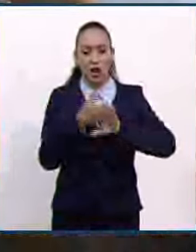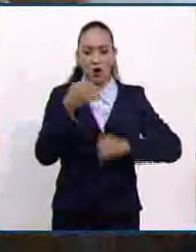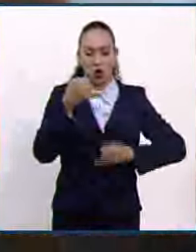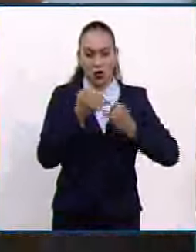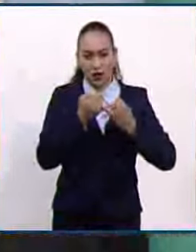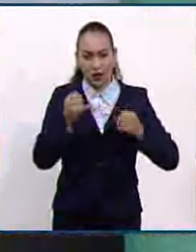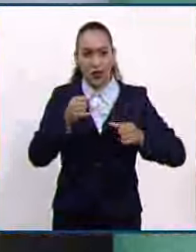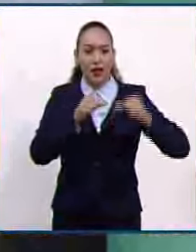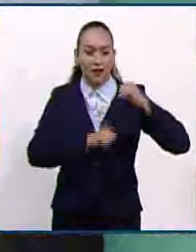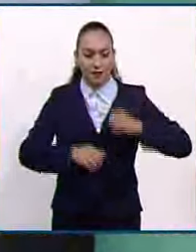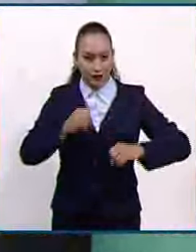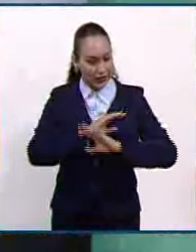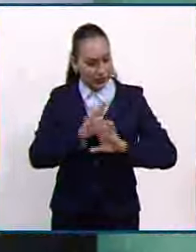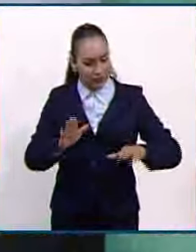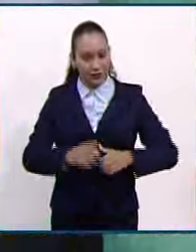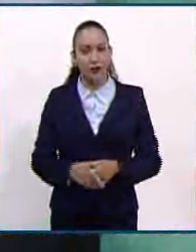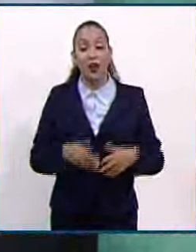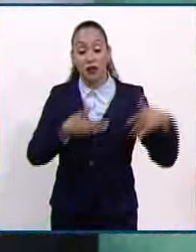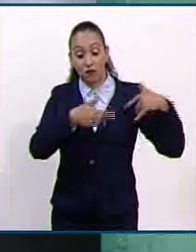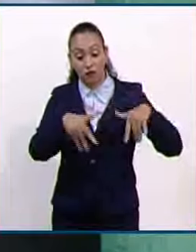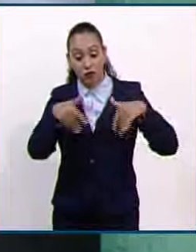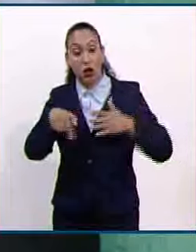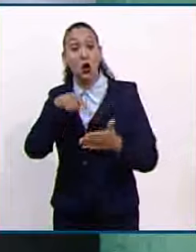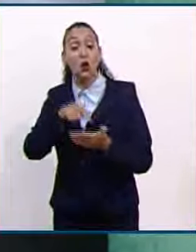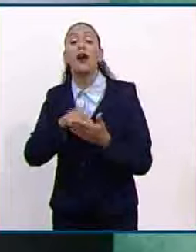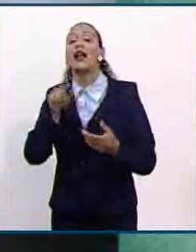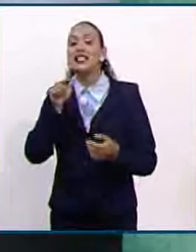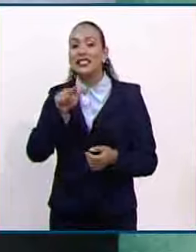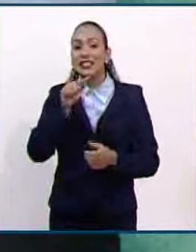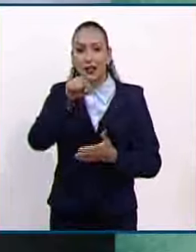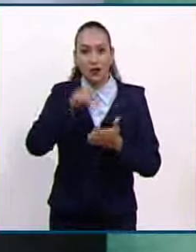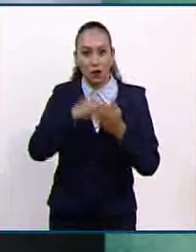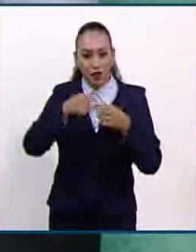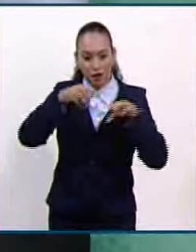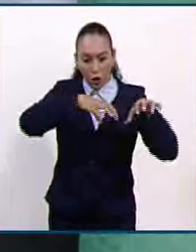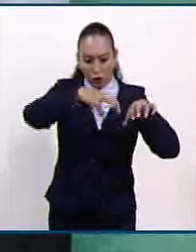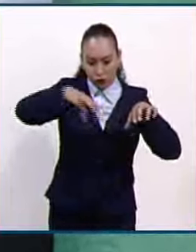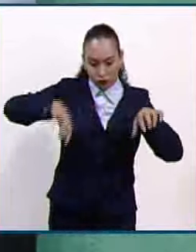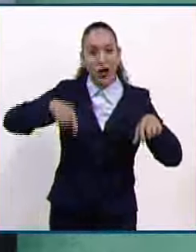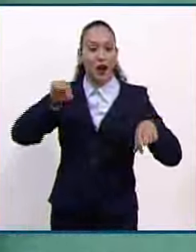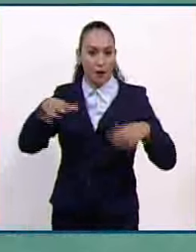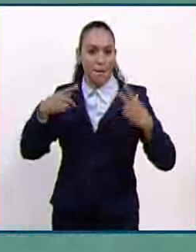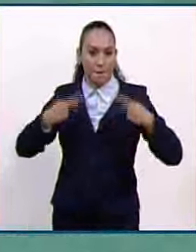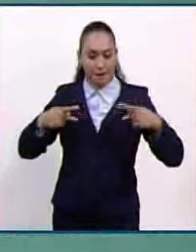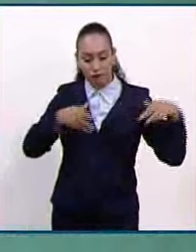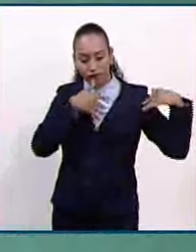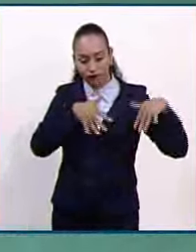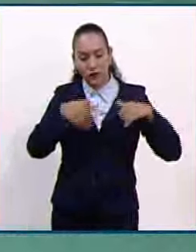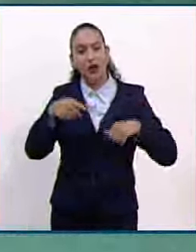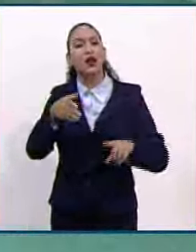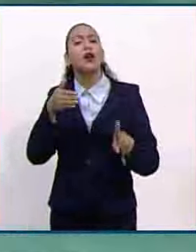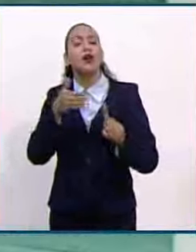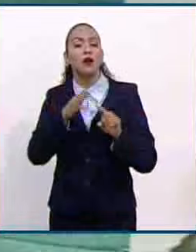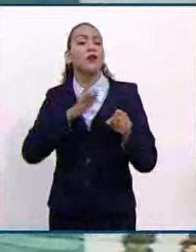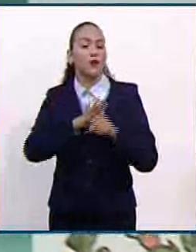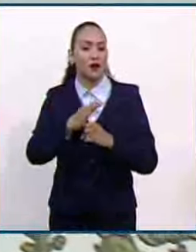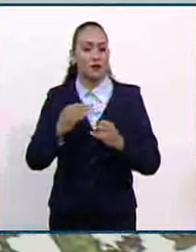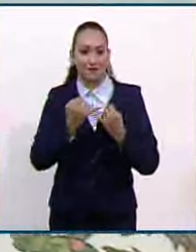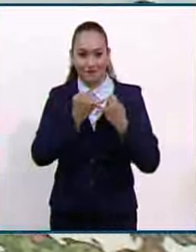Poder Judicial. La manifestación, que se replicó en 17 entidades, también tuvo como propósito defender la independencia